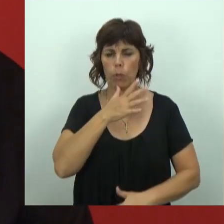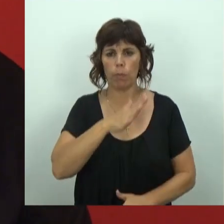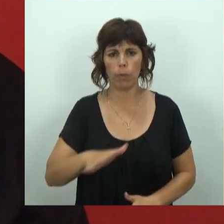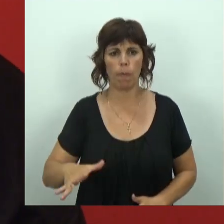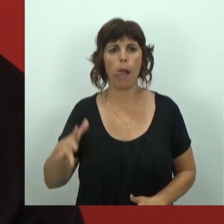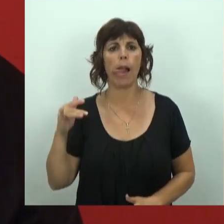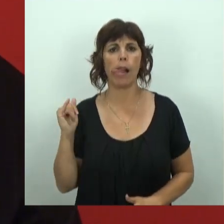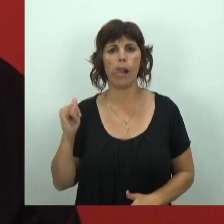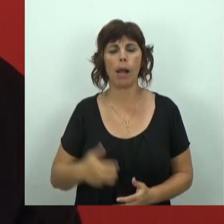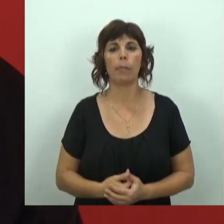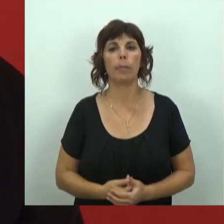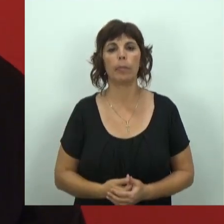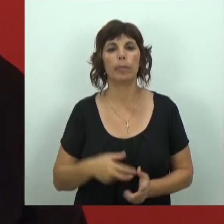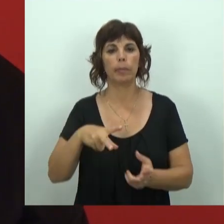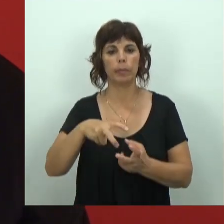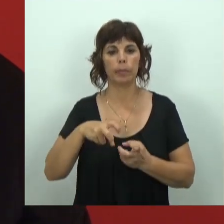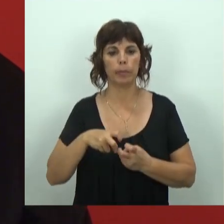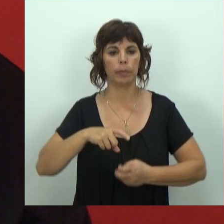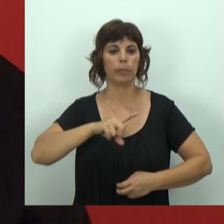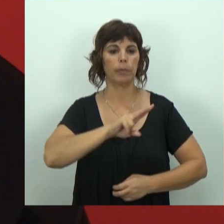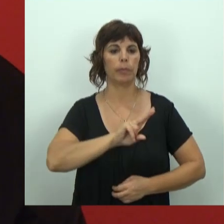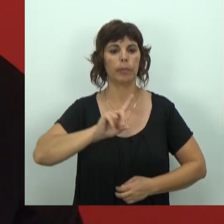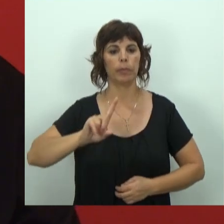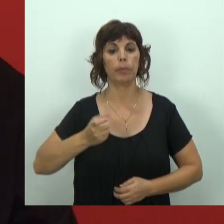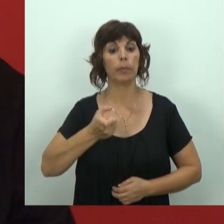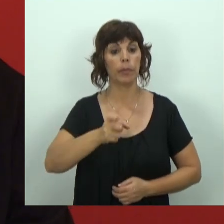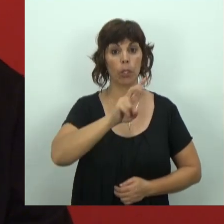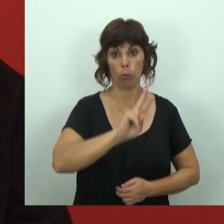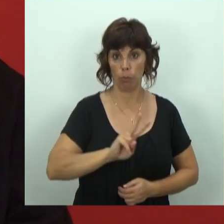En Mateo 21, versículo 22,